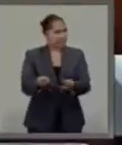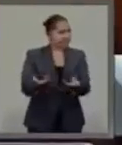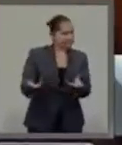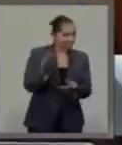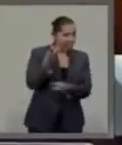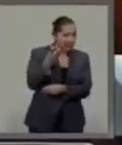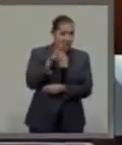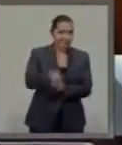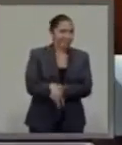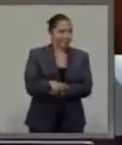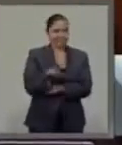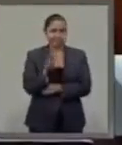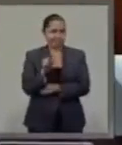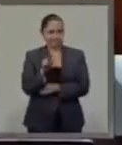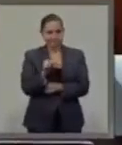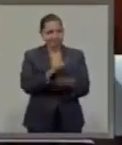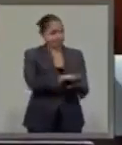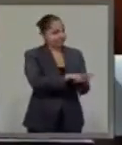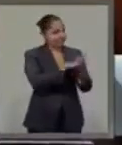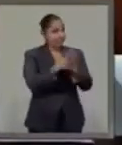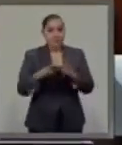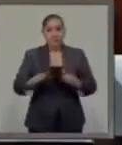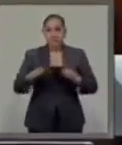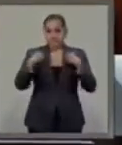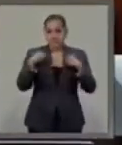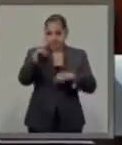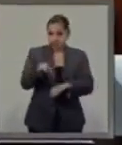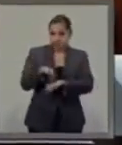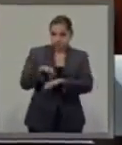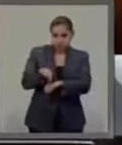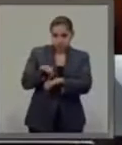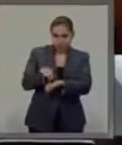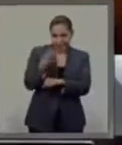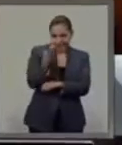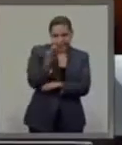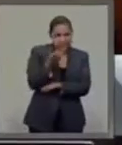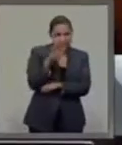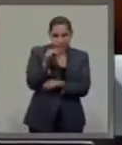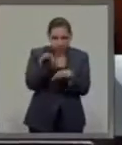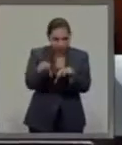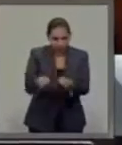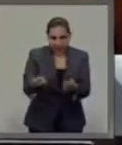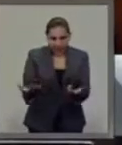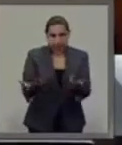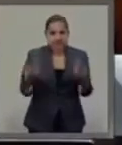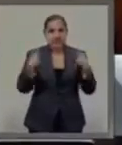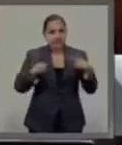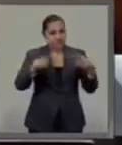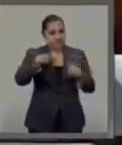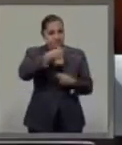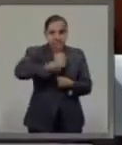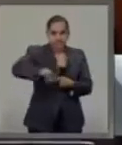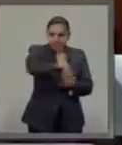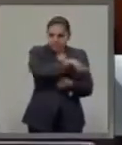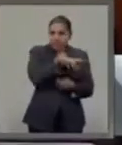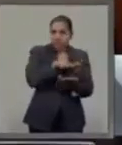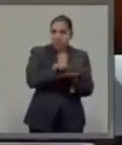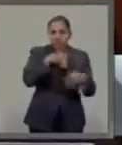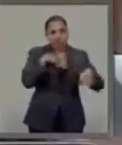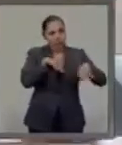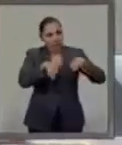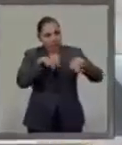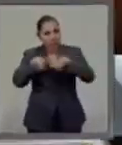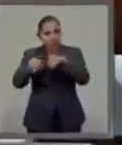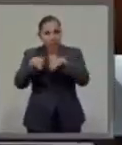La realidad es otra. Los ingresos de los trabajadores han perdido relación con el mandato